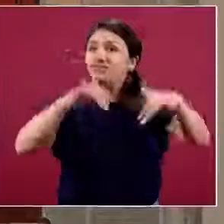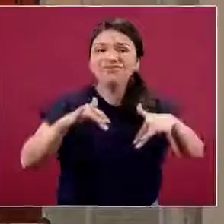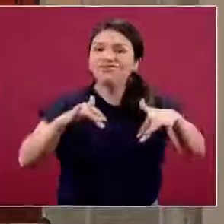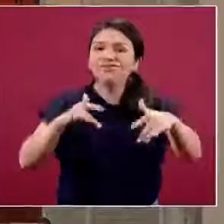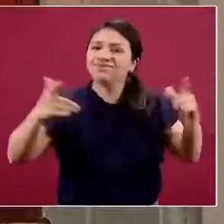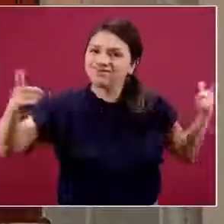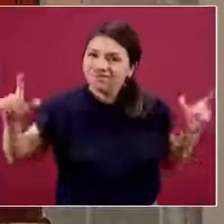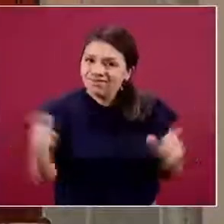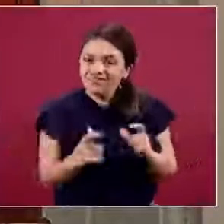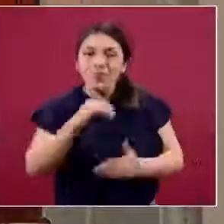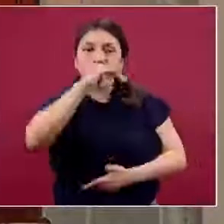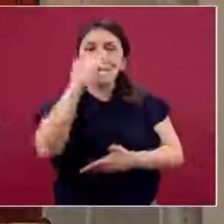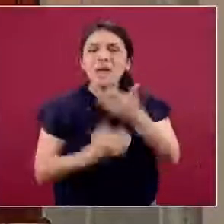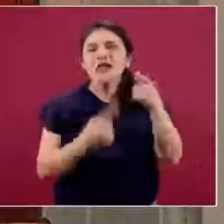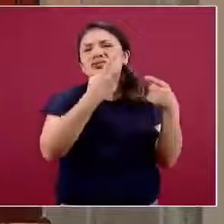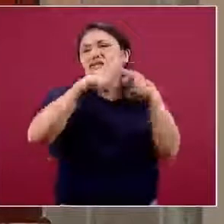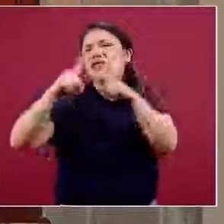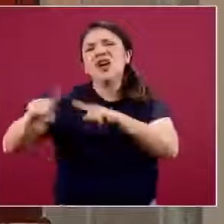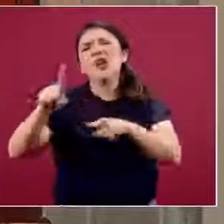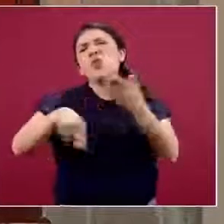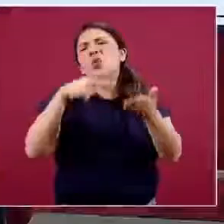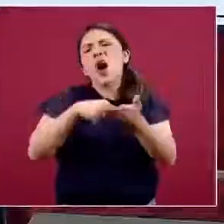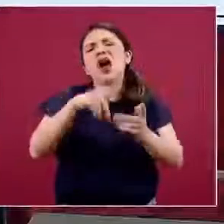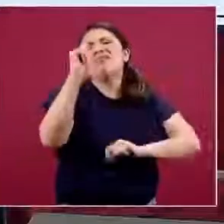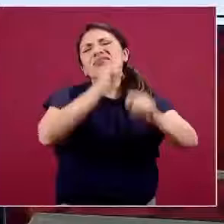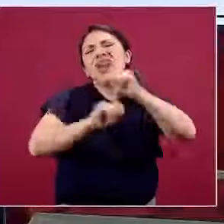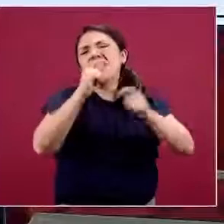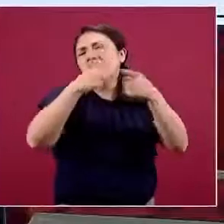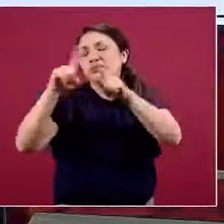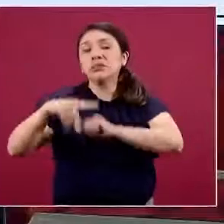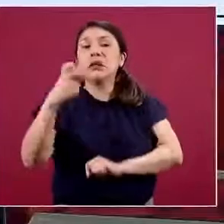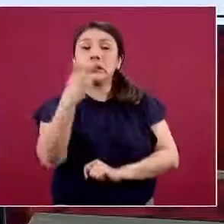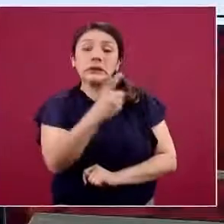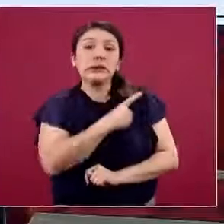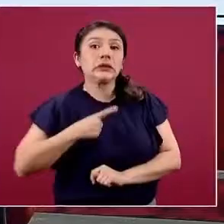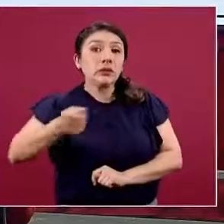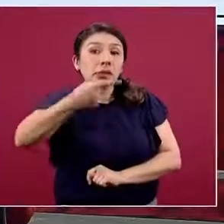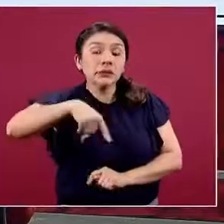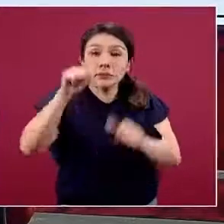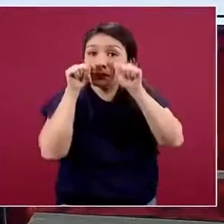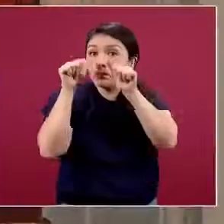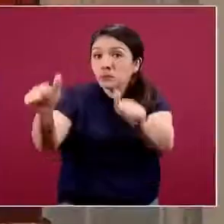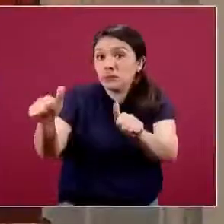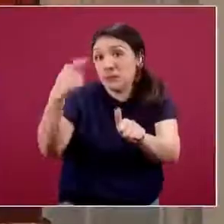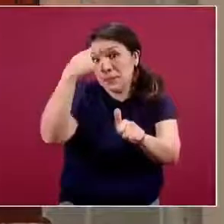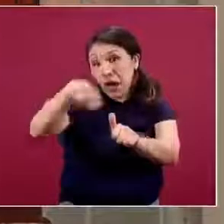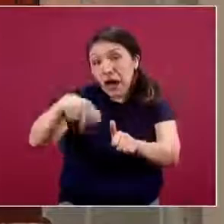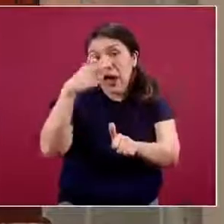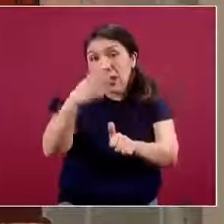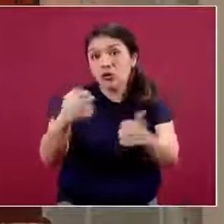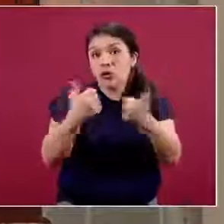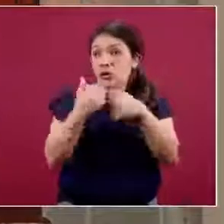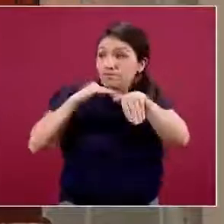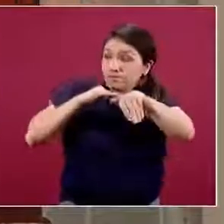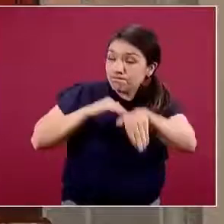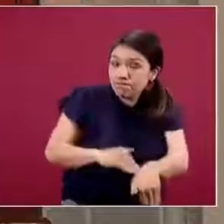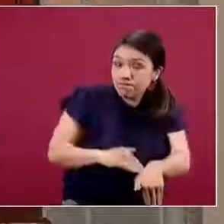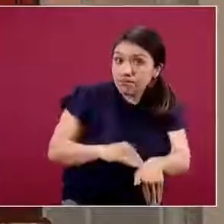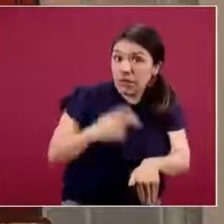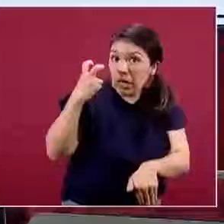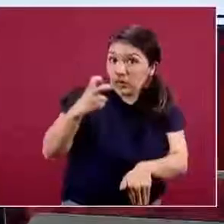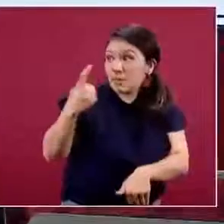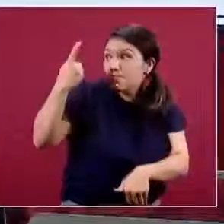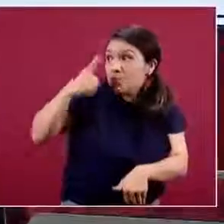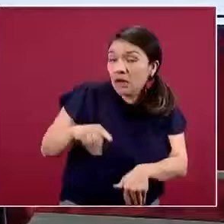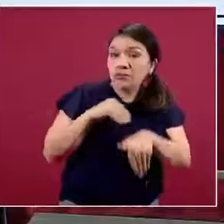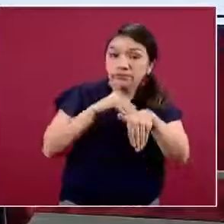diferentes áreas comerciales y entonces esto hay que tenerlo muy en cuenta para, a través de acatar estas indicaciones,